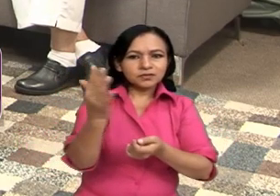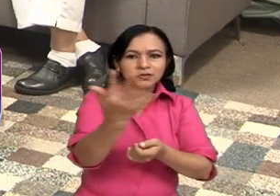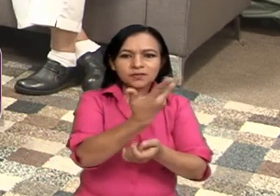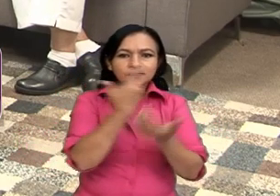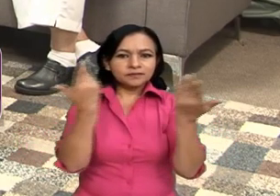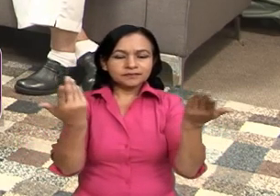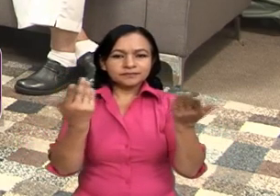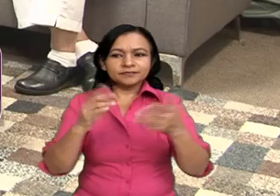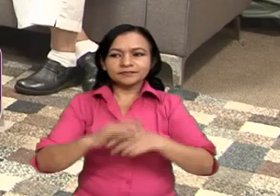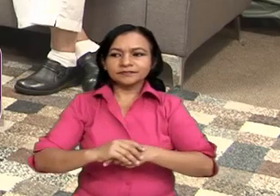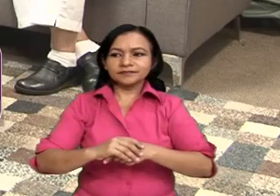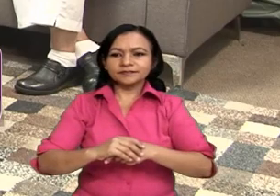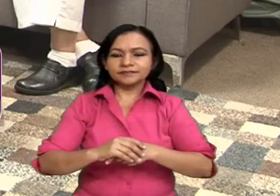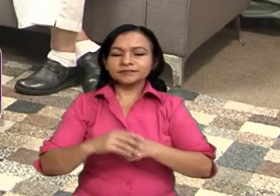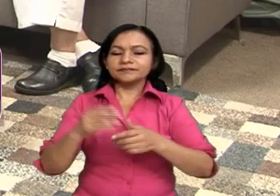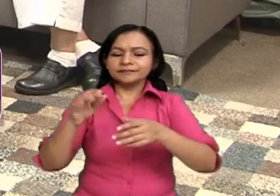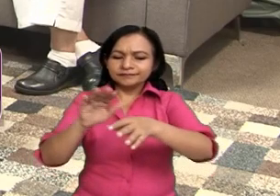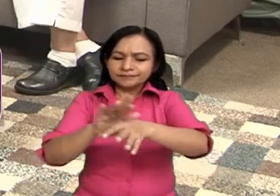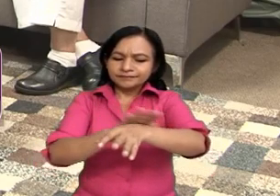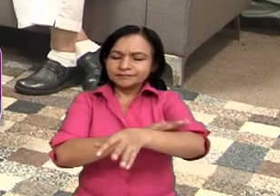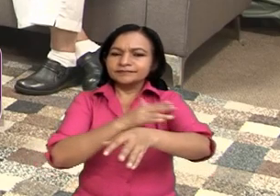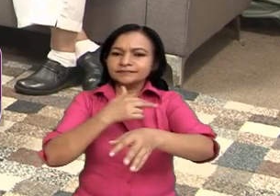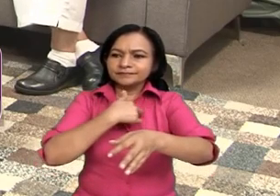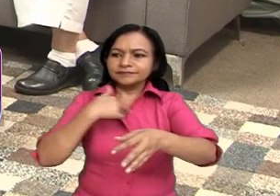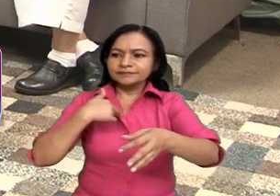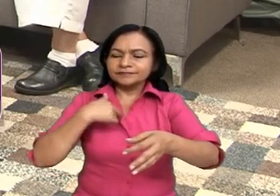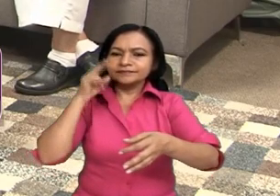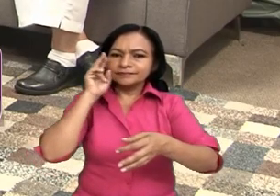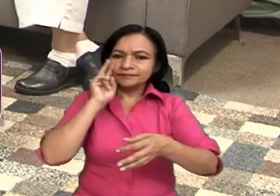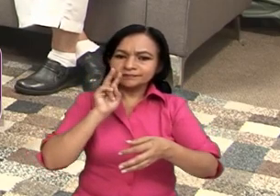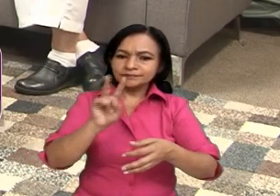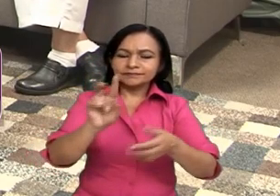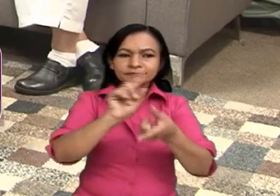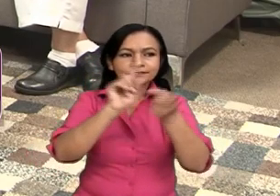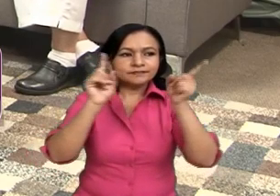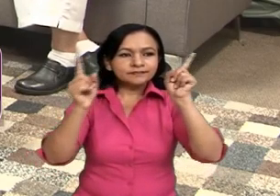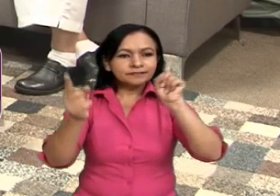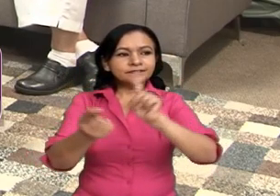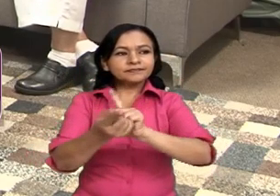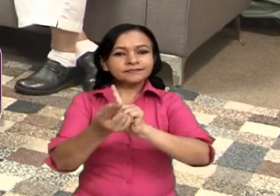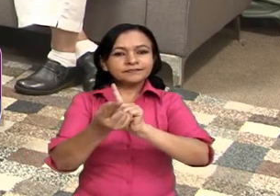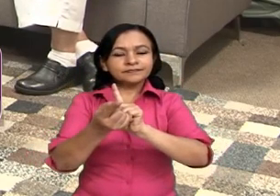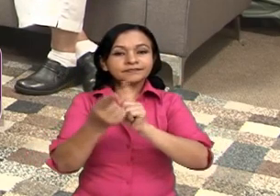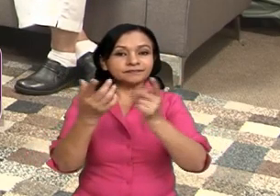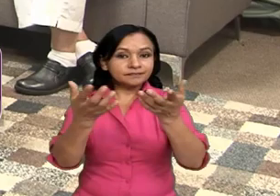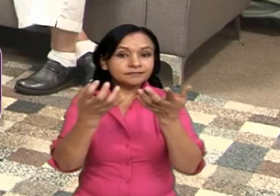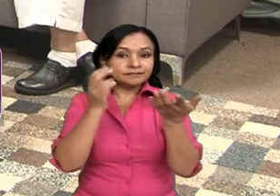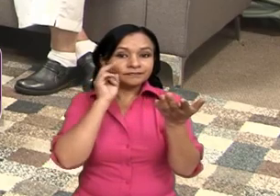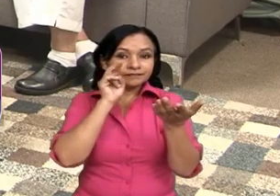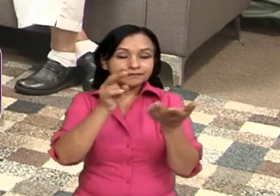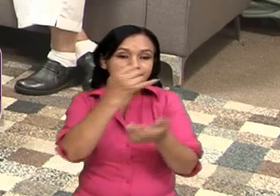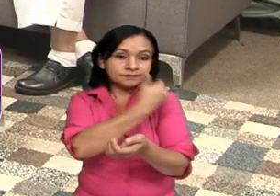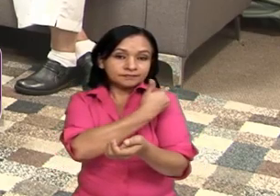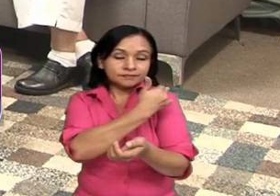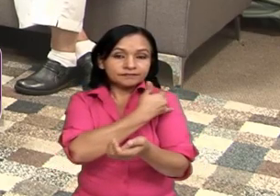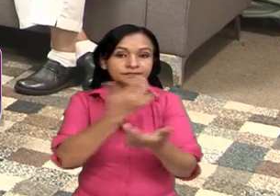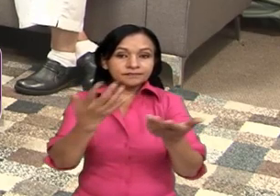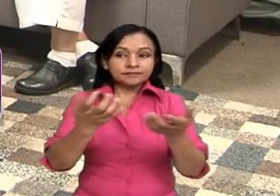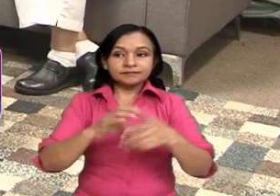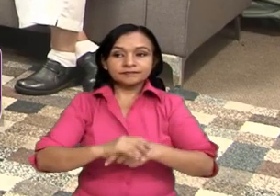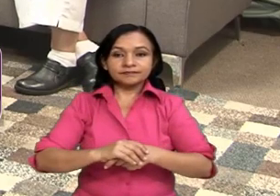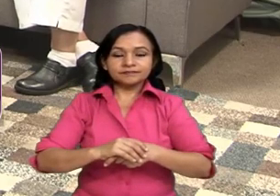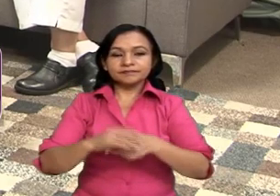Pero es algo que se siente. Vos ves el cambio de la transformación cuando vos pisás un hospital. Ya